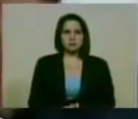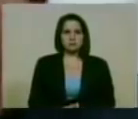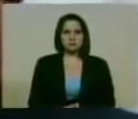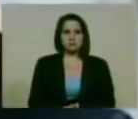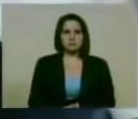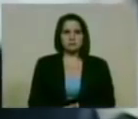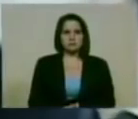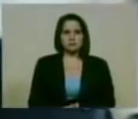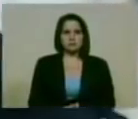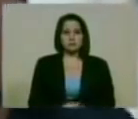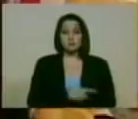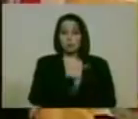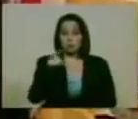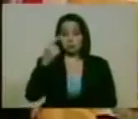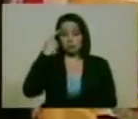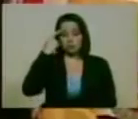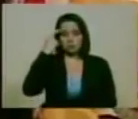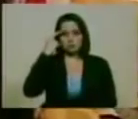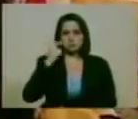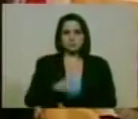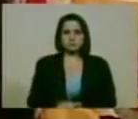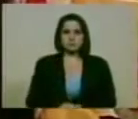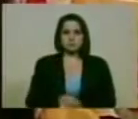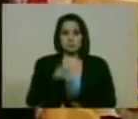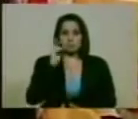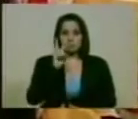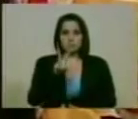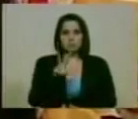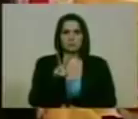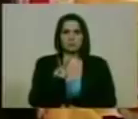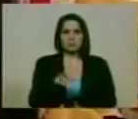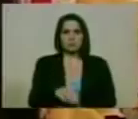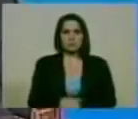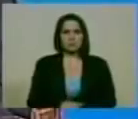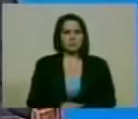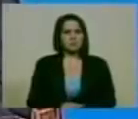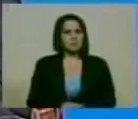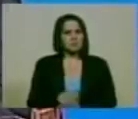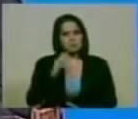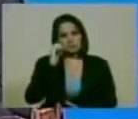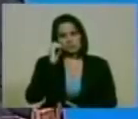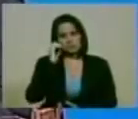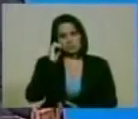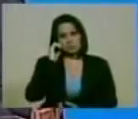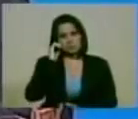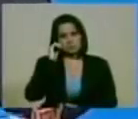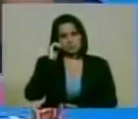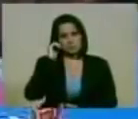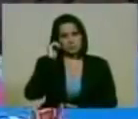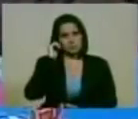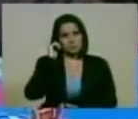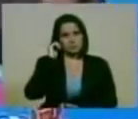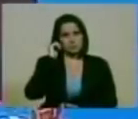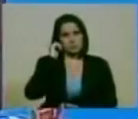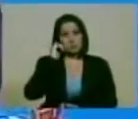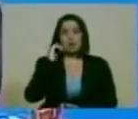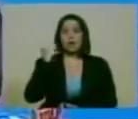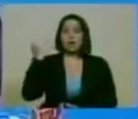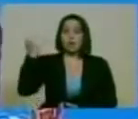Así que fíjense ustedes, es una batalla por etapas, viene una nueva